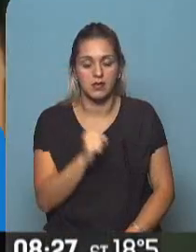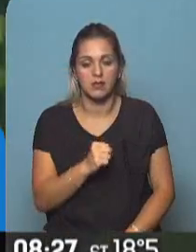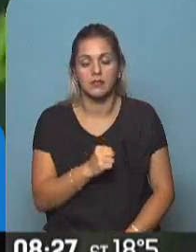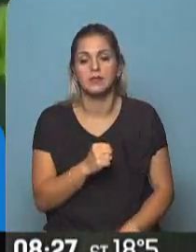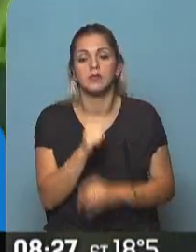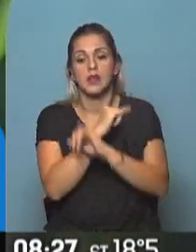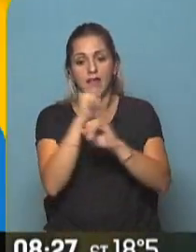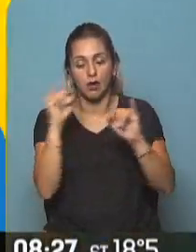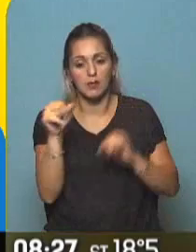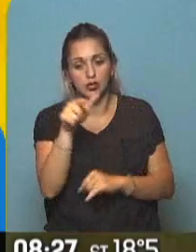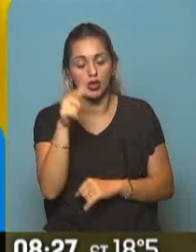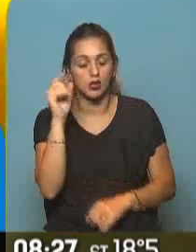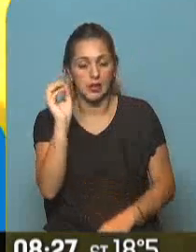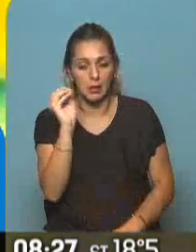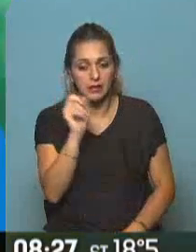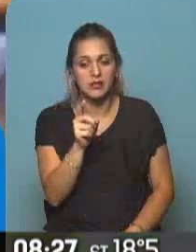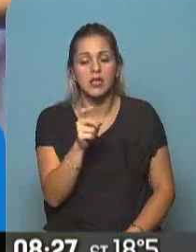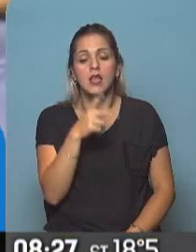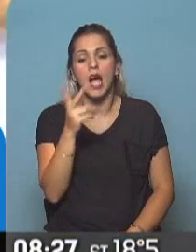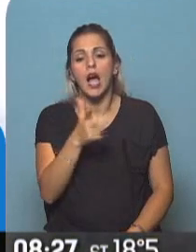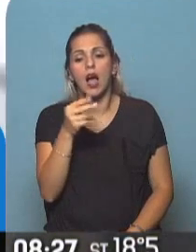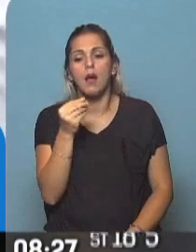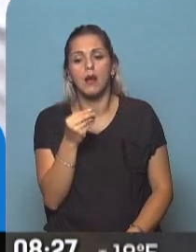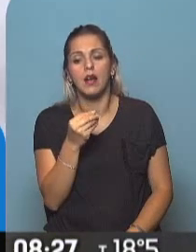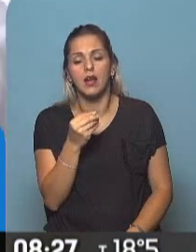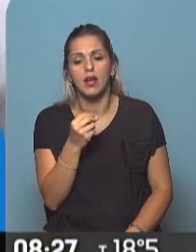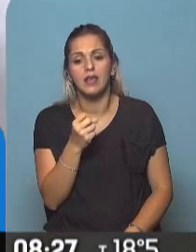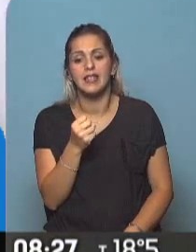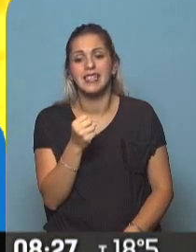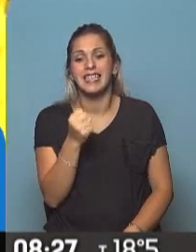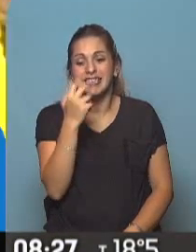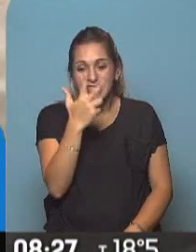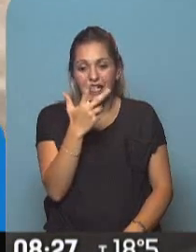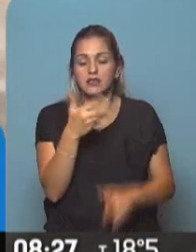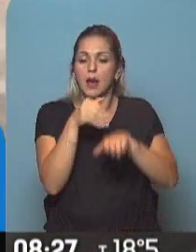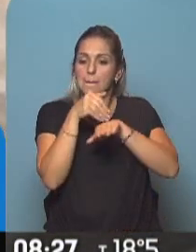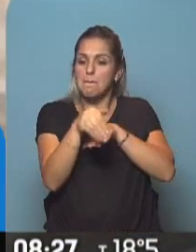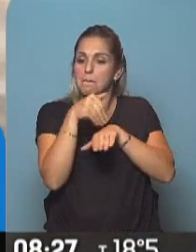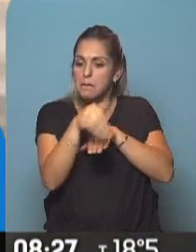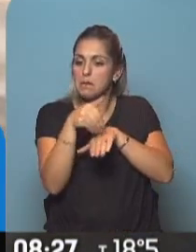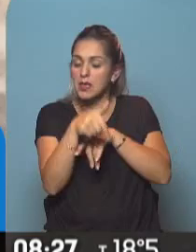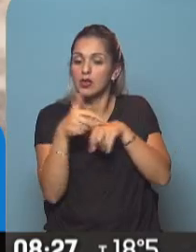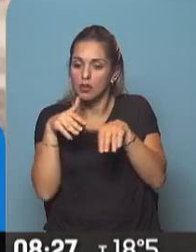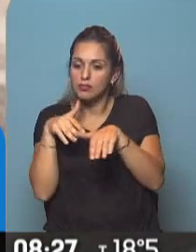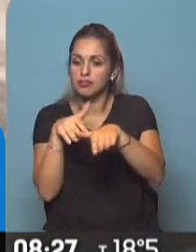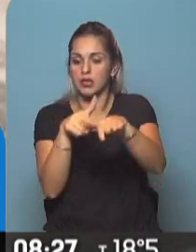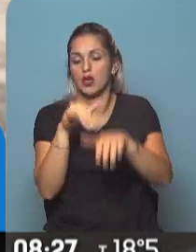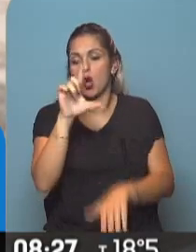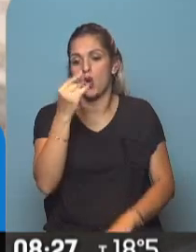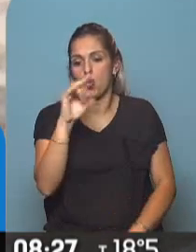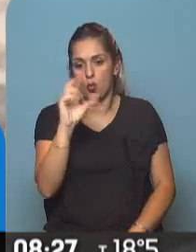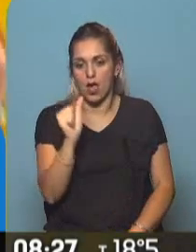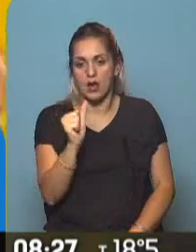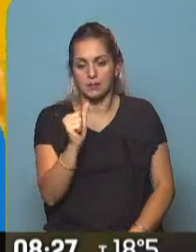medios del país vecino indicaron que tres autobuses de la caravana de luna fueron